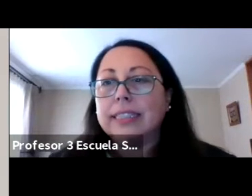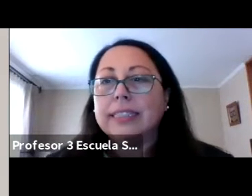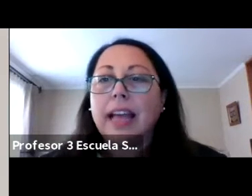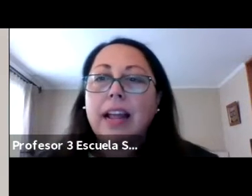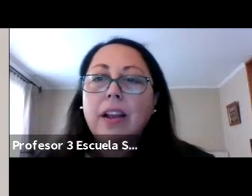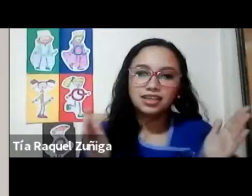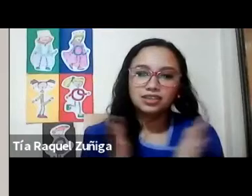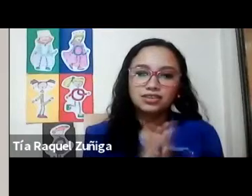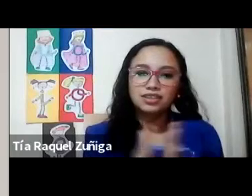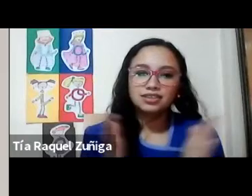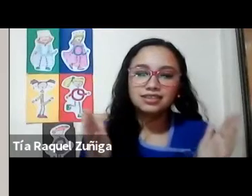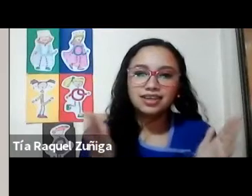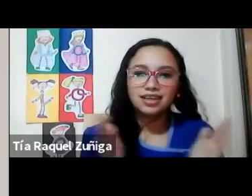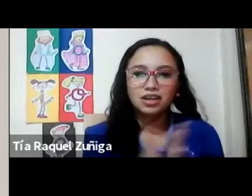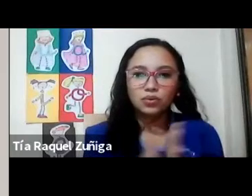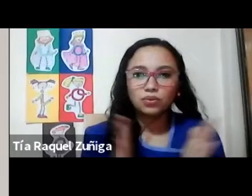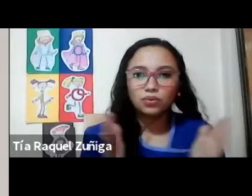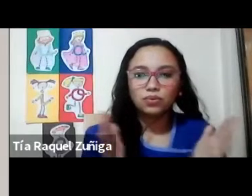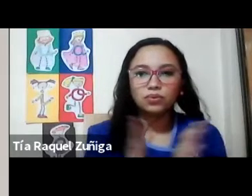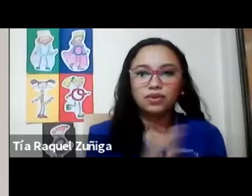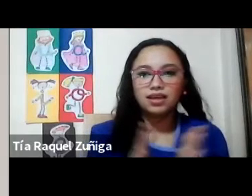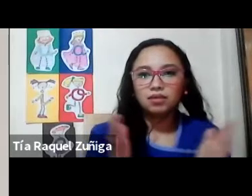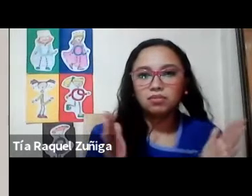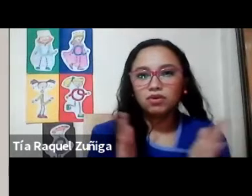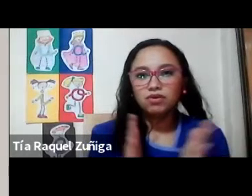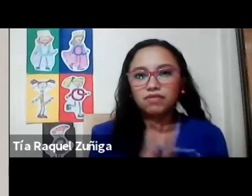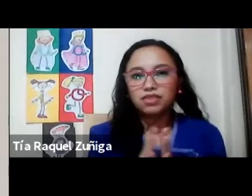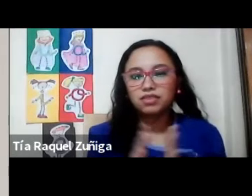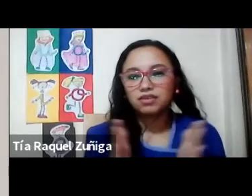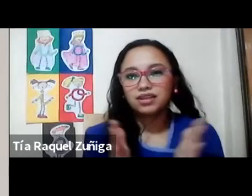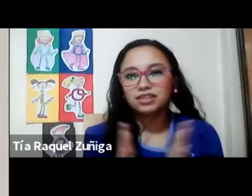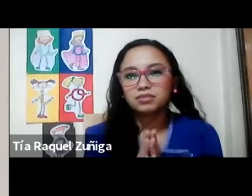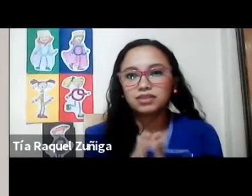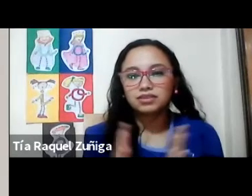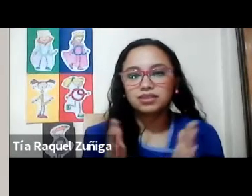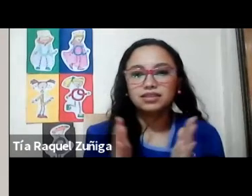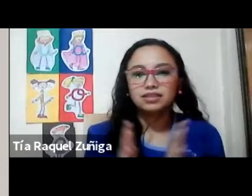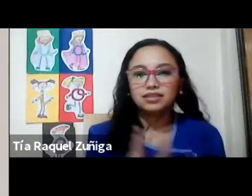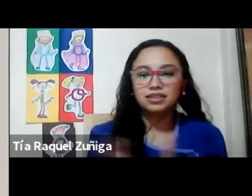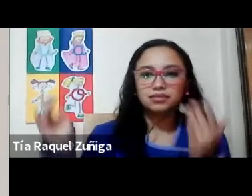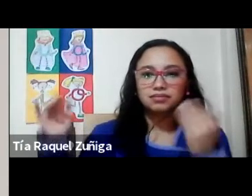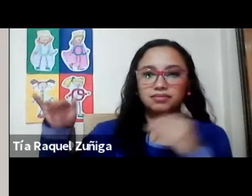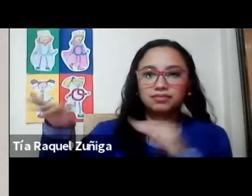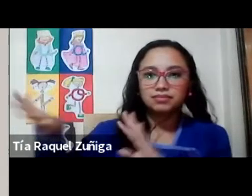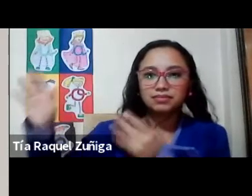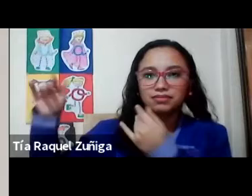los niños se saludan moviendo las manos así.